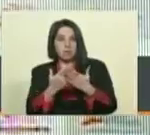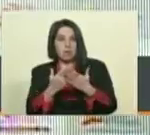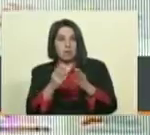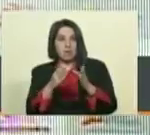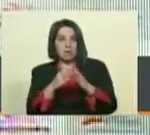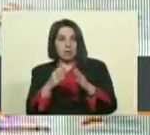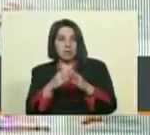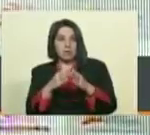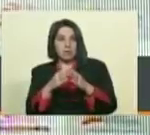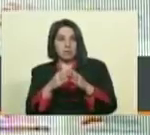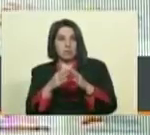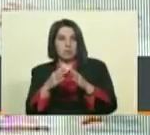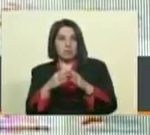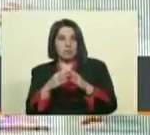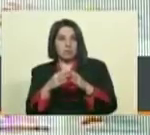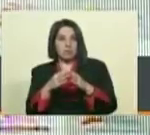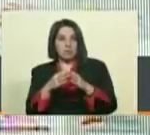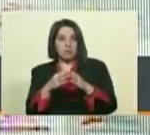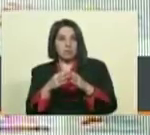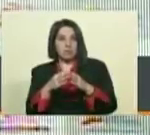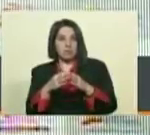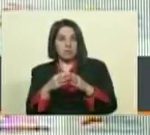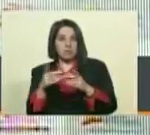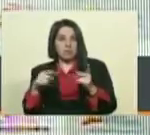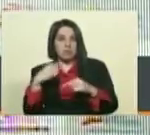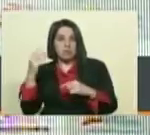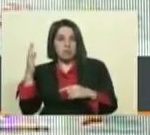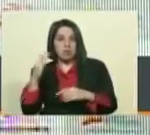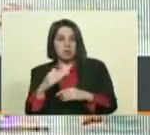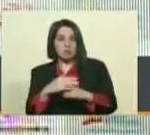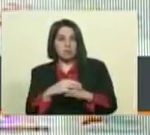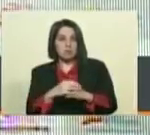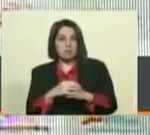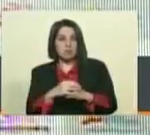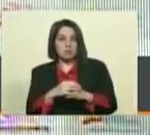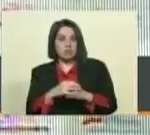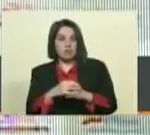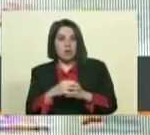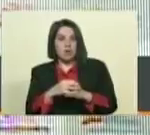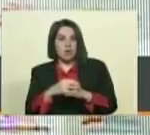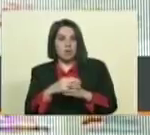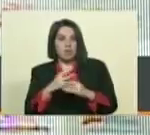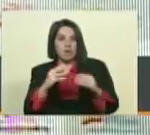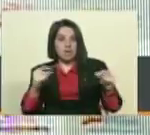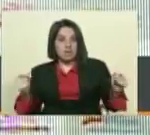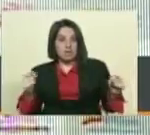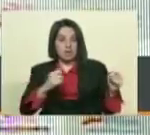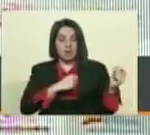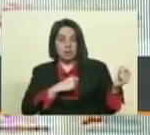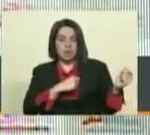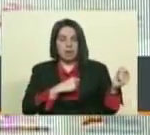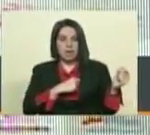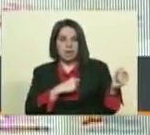reuniones, eso sí. Y regresó de la tierra del merengue. Regresó con el merengue del